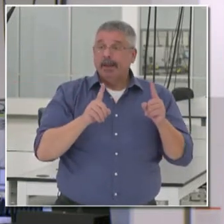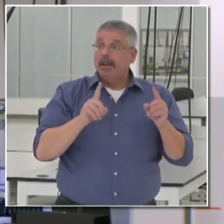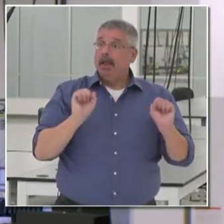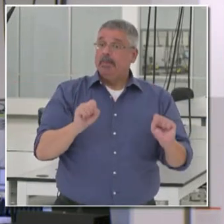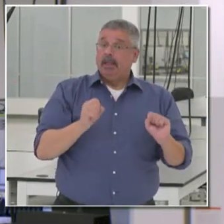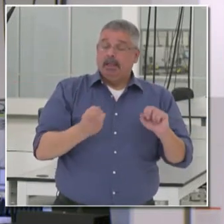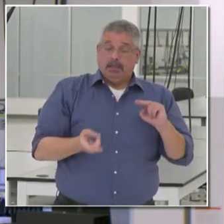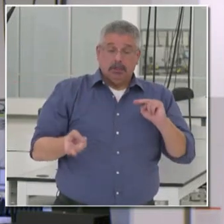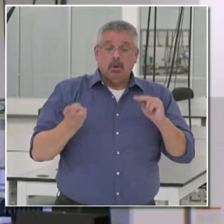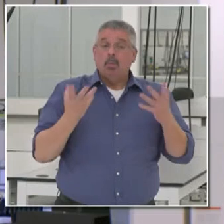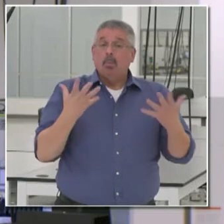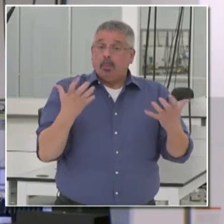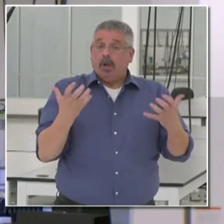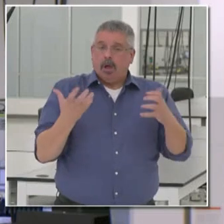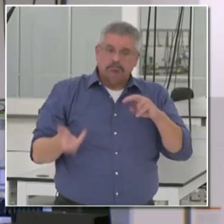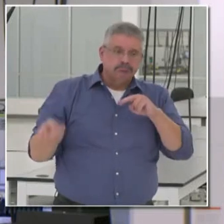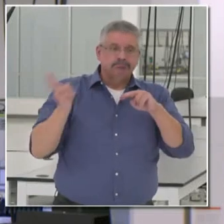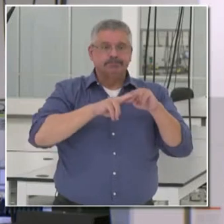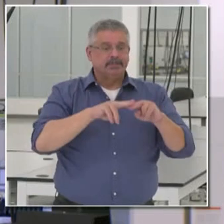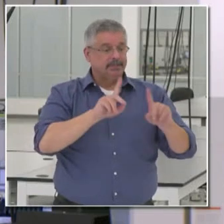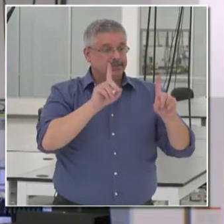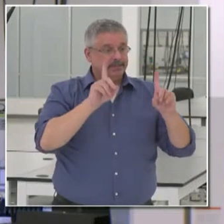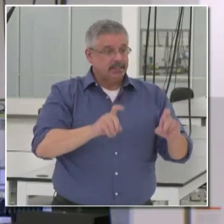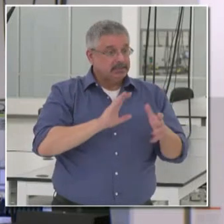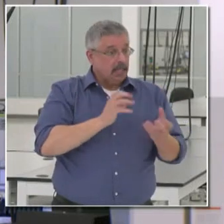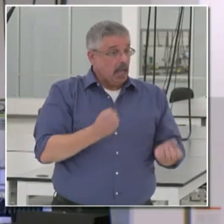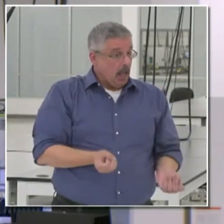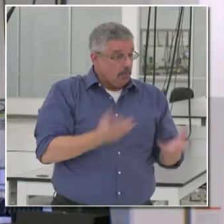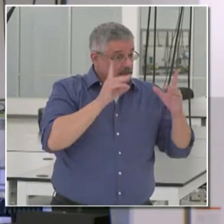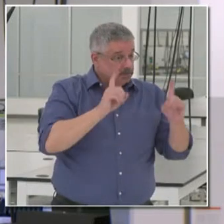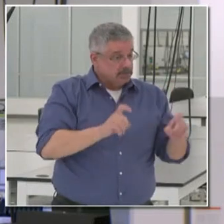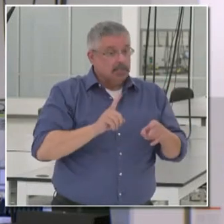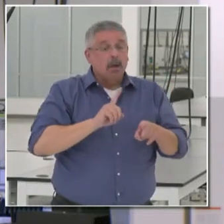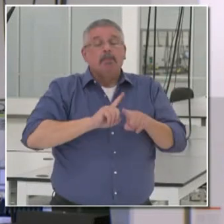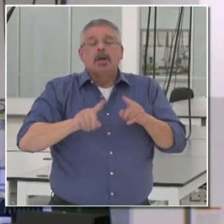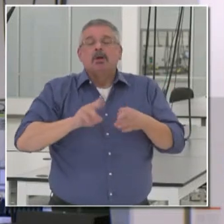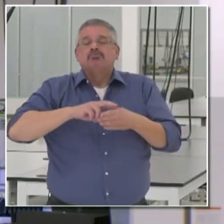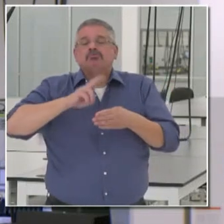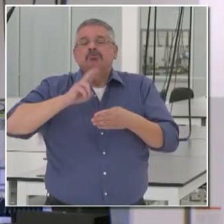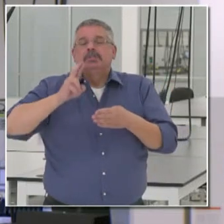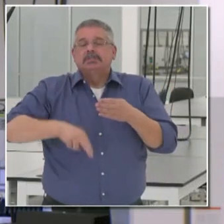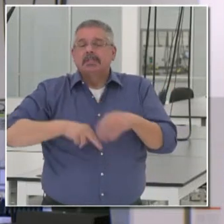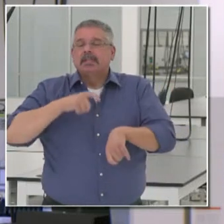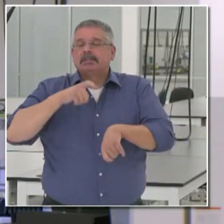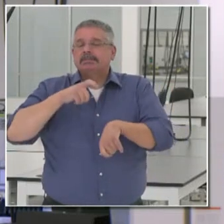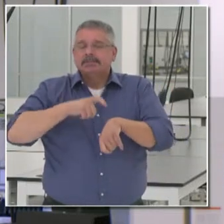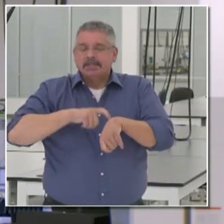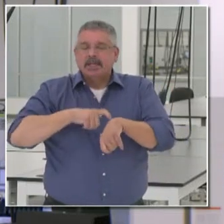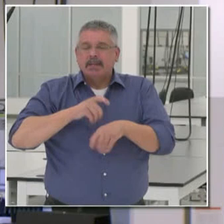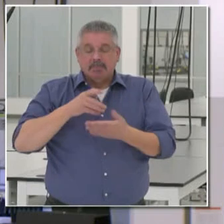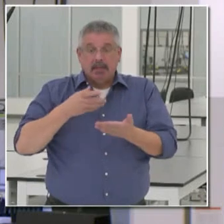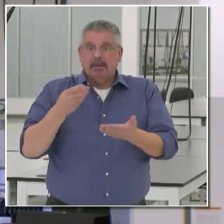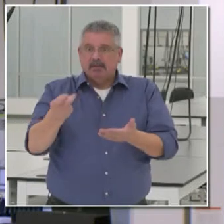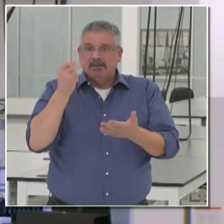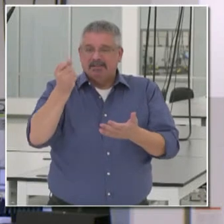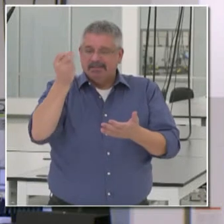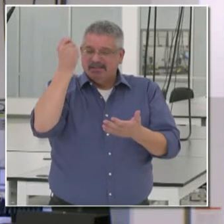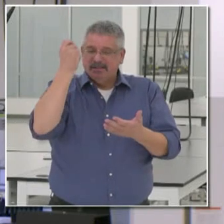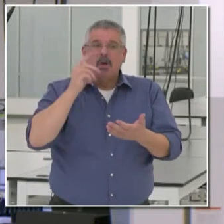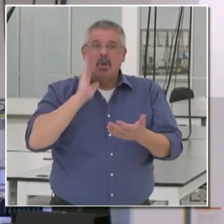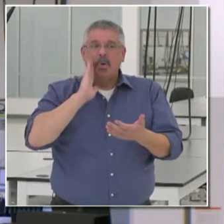sustancialmente no solamente las pruebas diagnósticas en cuanto a volumen pero también resultados o sea bajar la velocidad